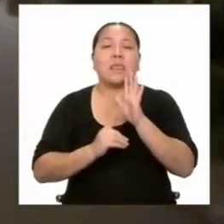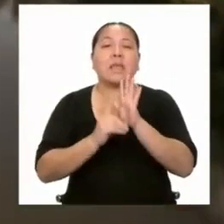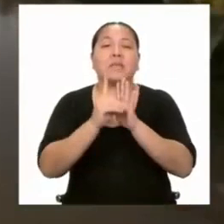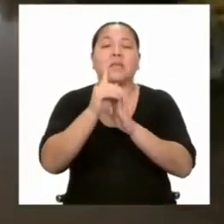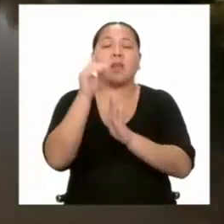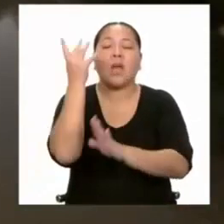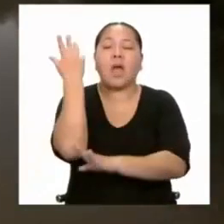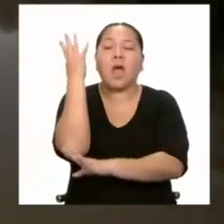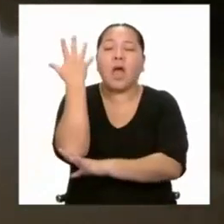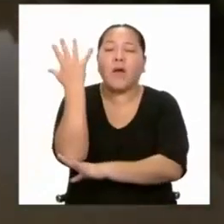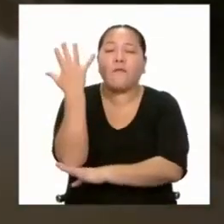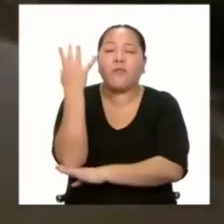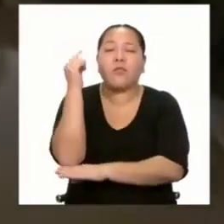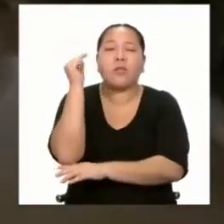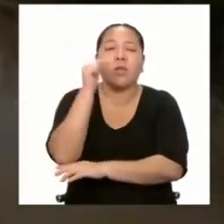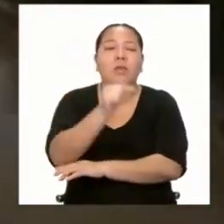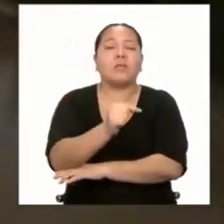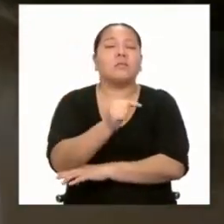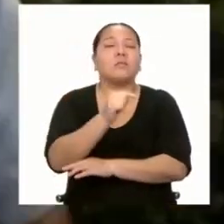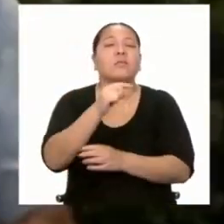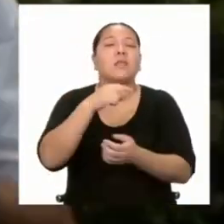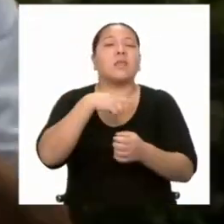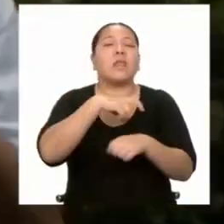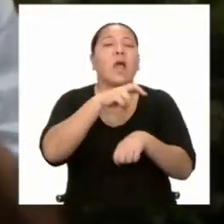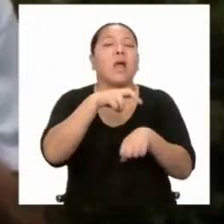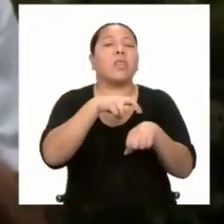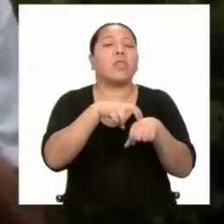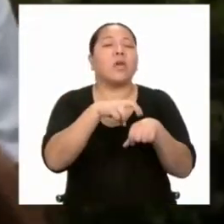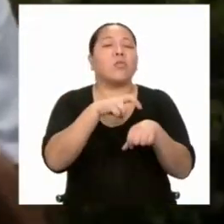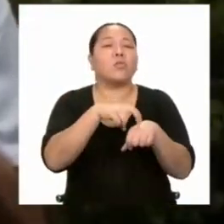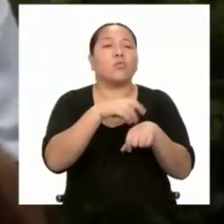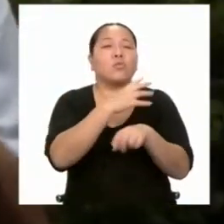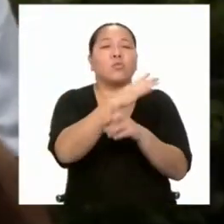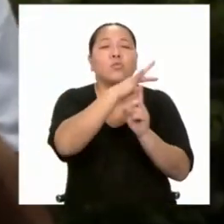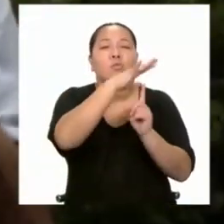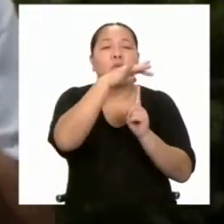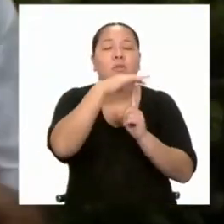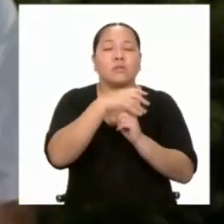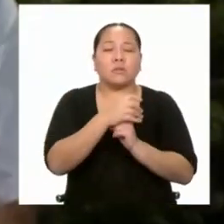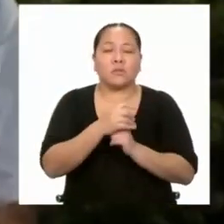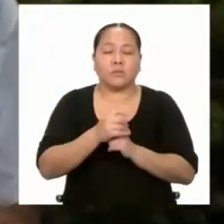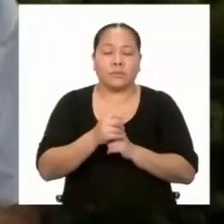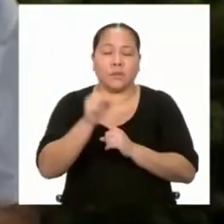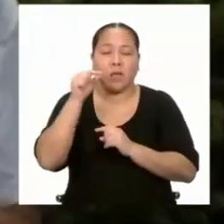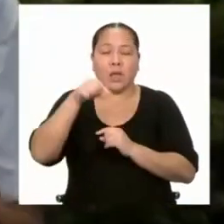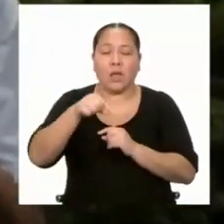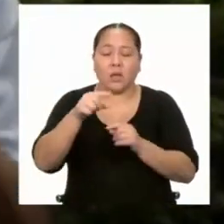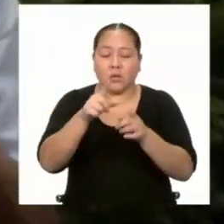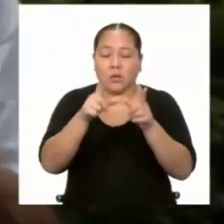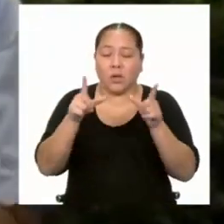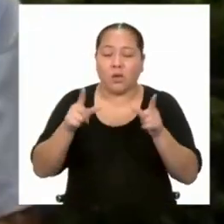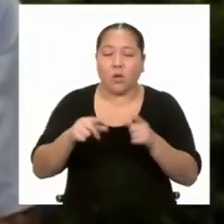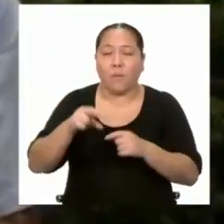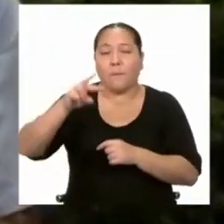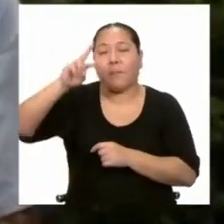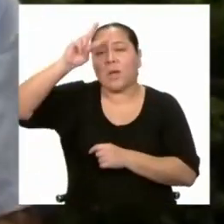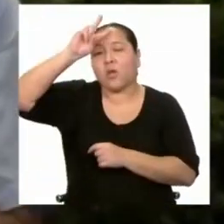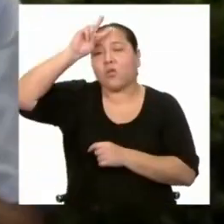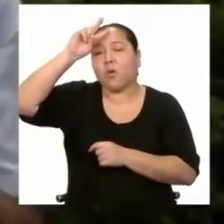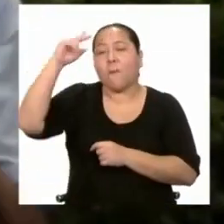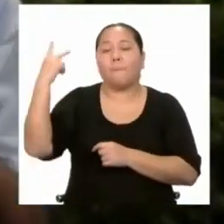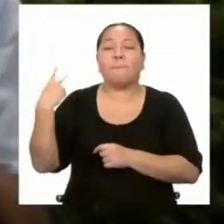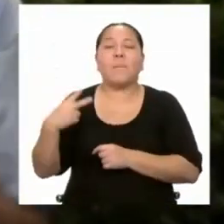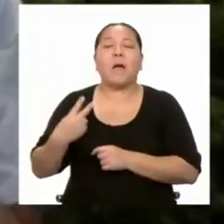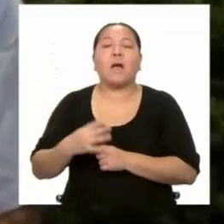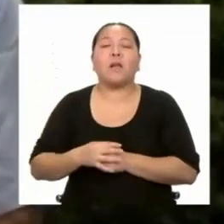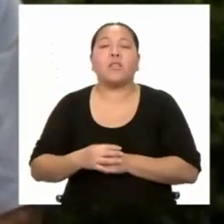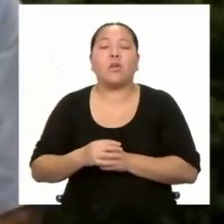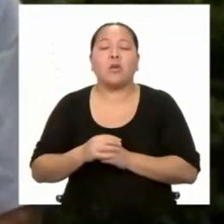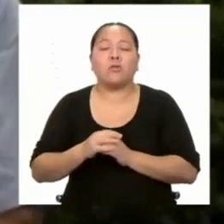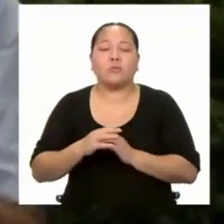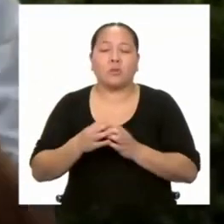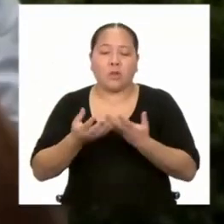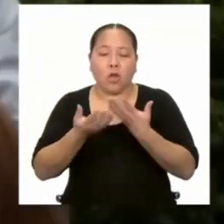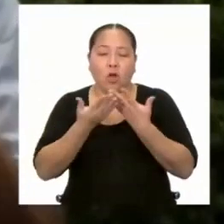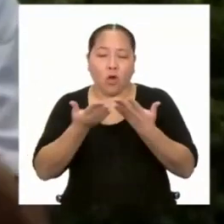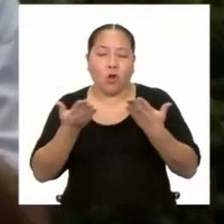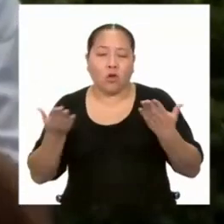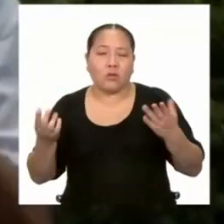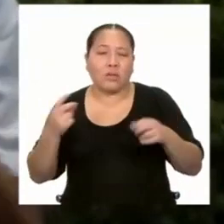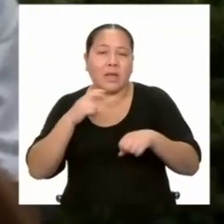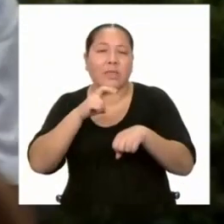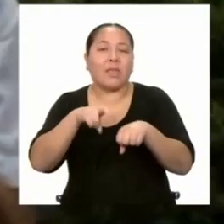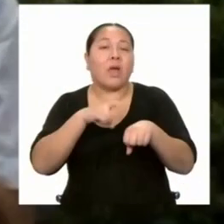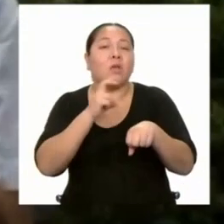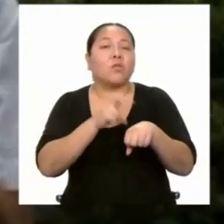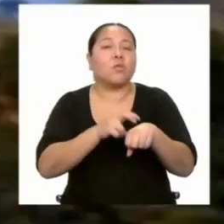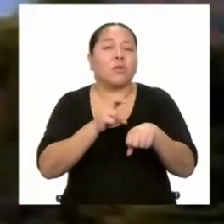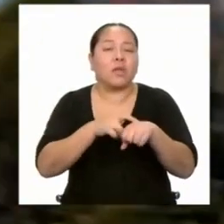la naturaleza. La marca de un Perú verde, orgánico, de productos naturales ya